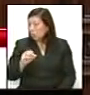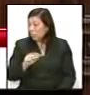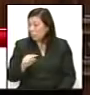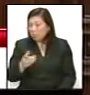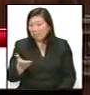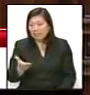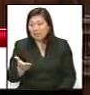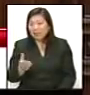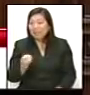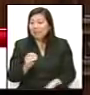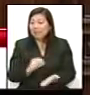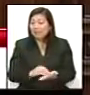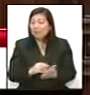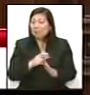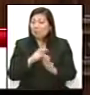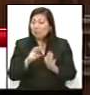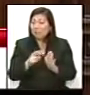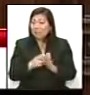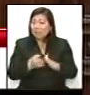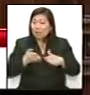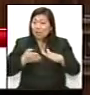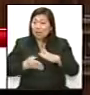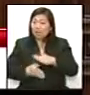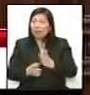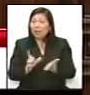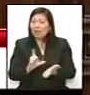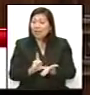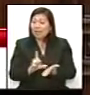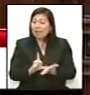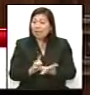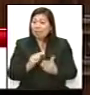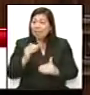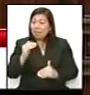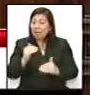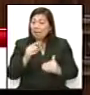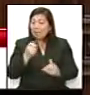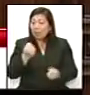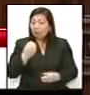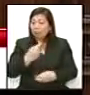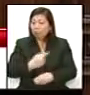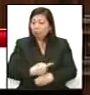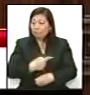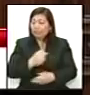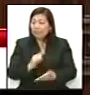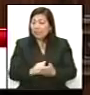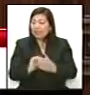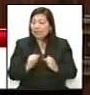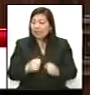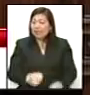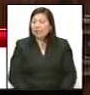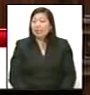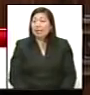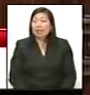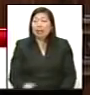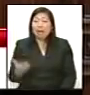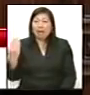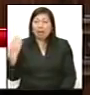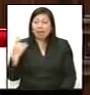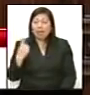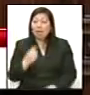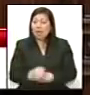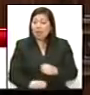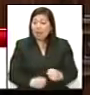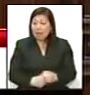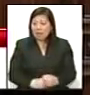es la repetición del proyecto de Rutas de Lima con los escándalos por el peaje que hubieron hace un par de años, ¿se